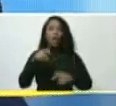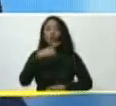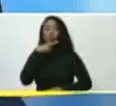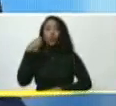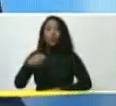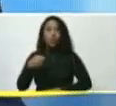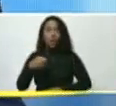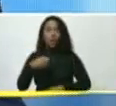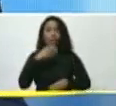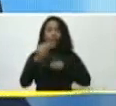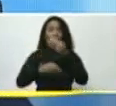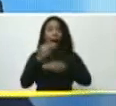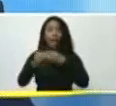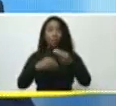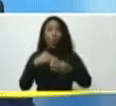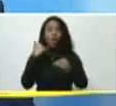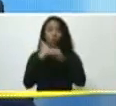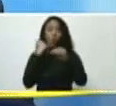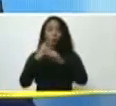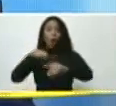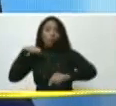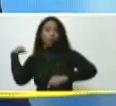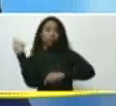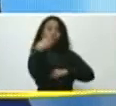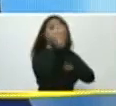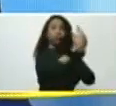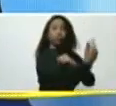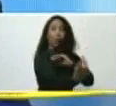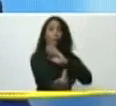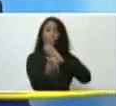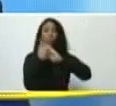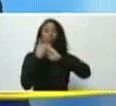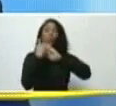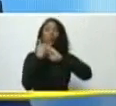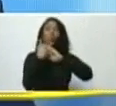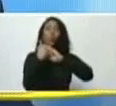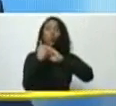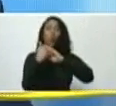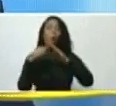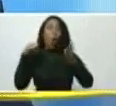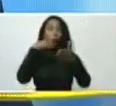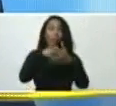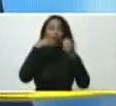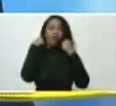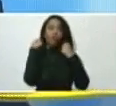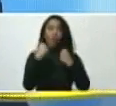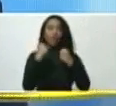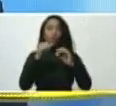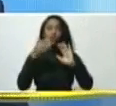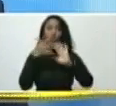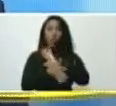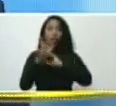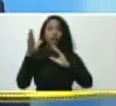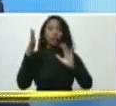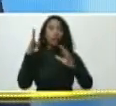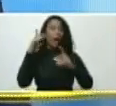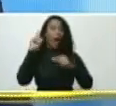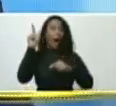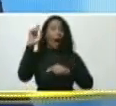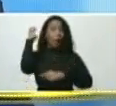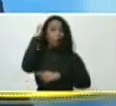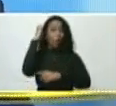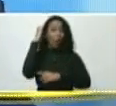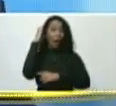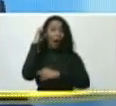han regresado como un boomerang a golpear duramente, sobre todo a Europa, a